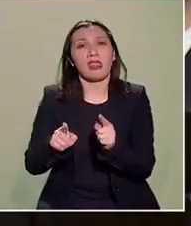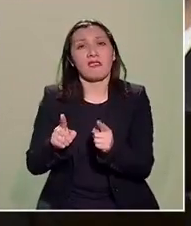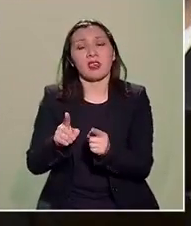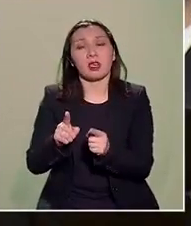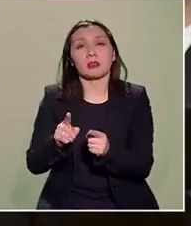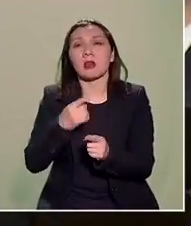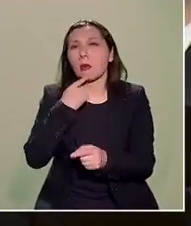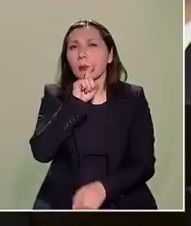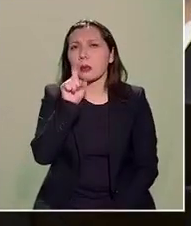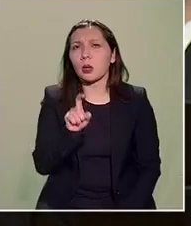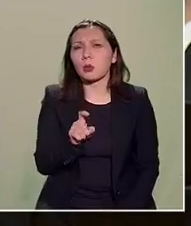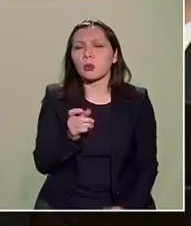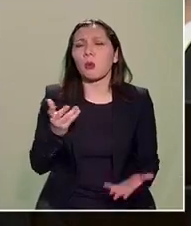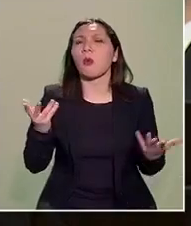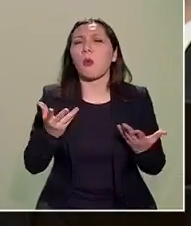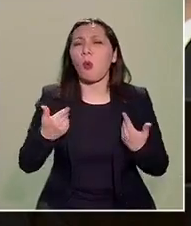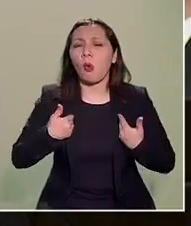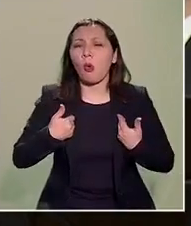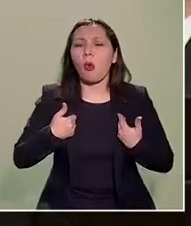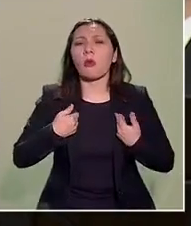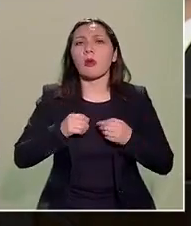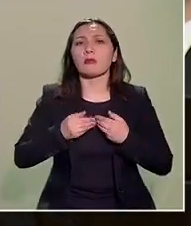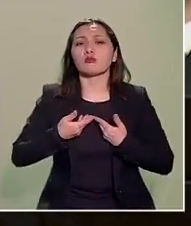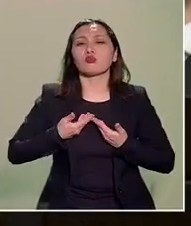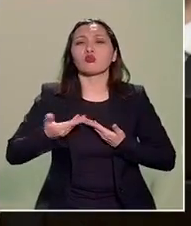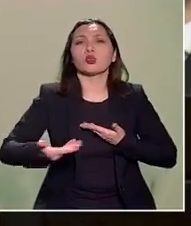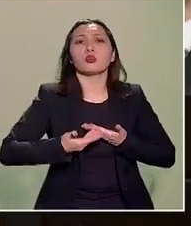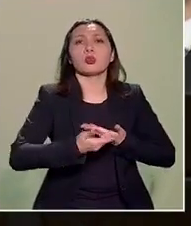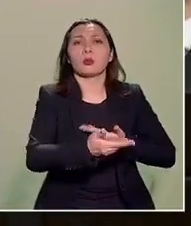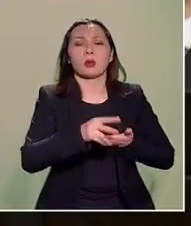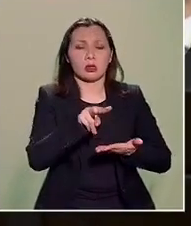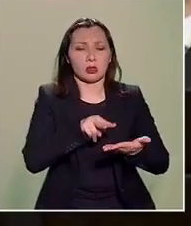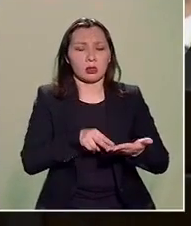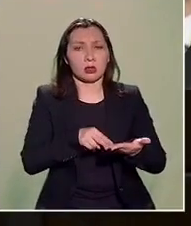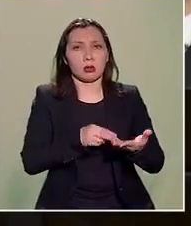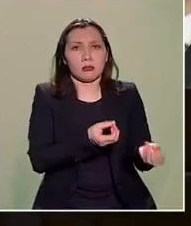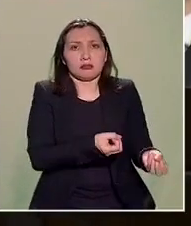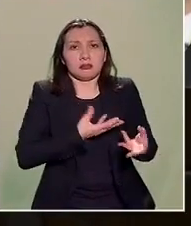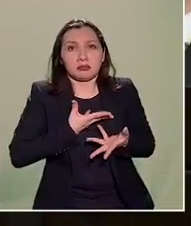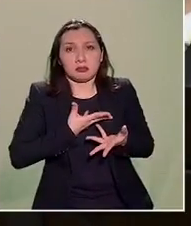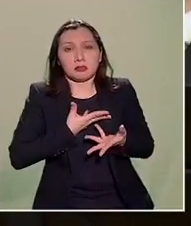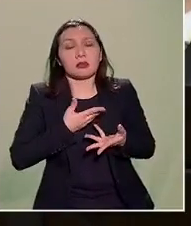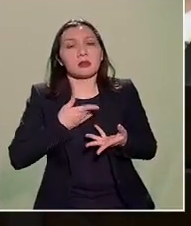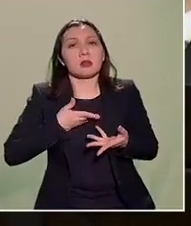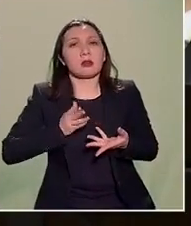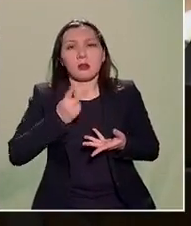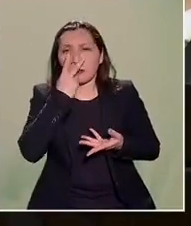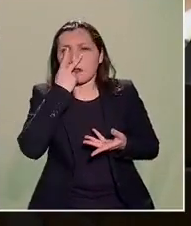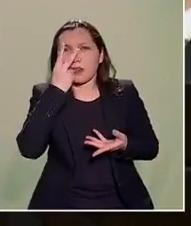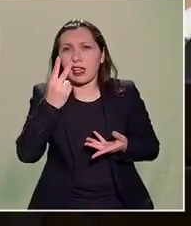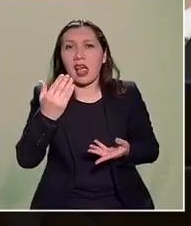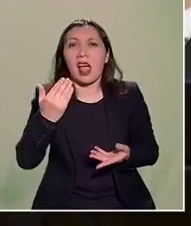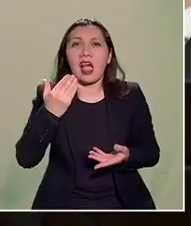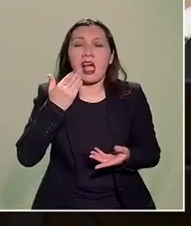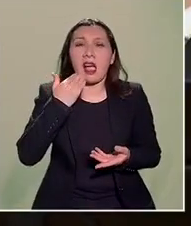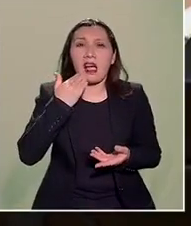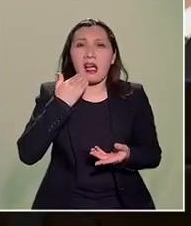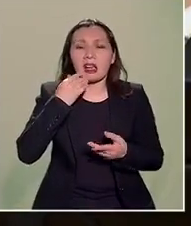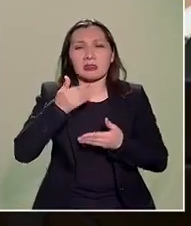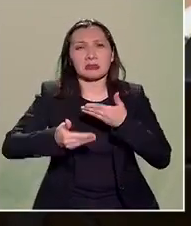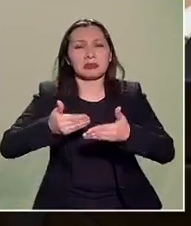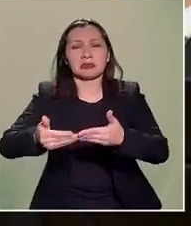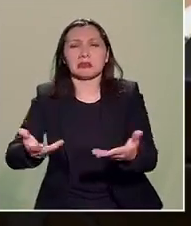se pregunta de qué modo repercute este conocimiento en la literatura y en la perspectiva casi hacia asia